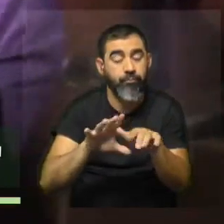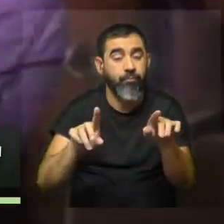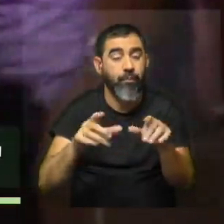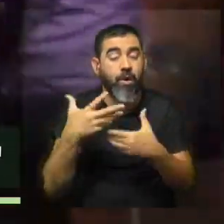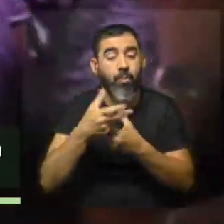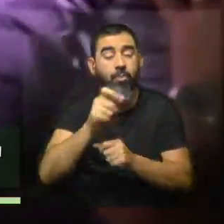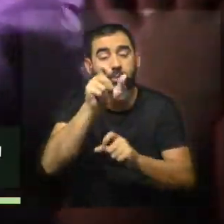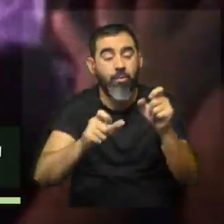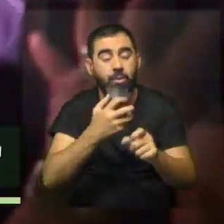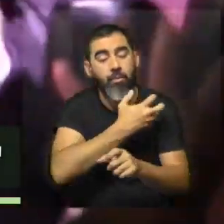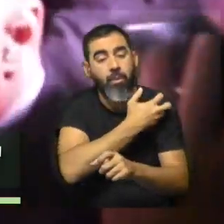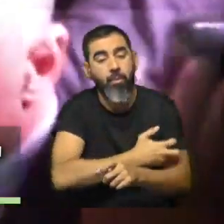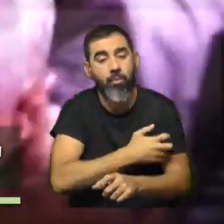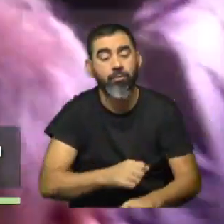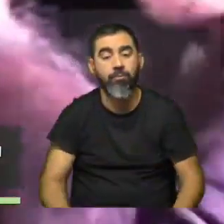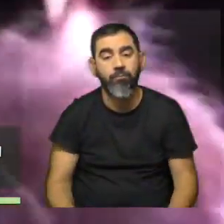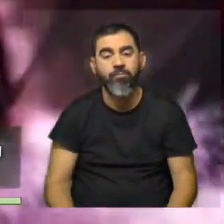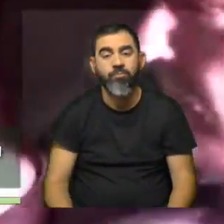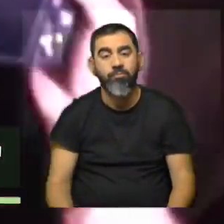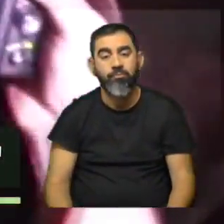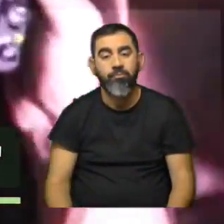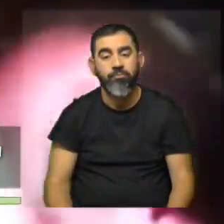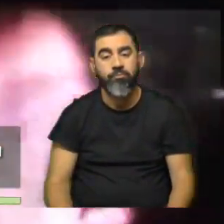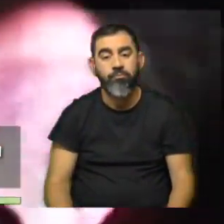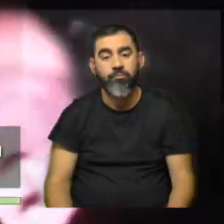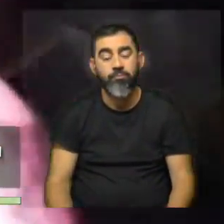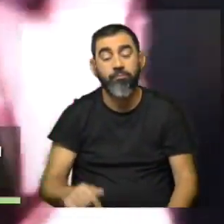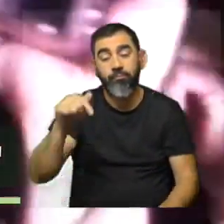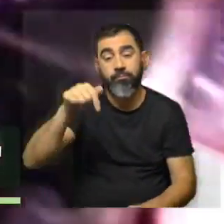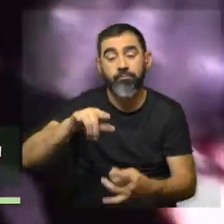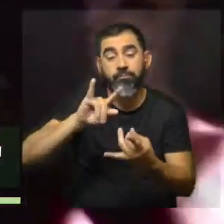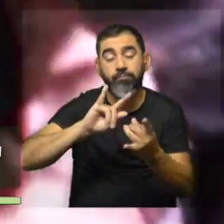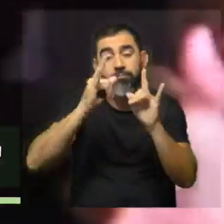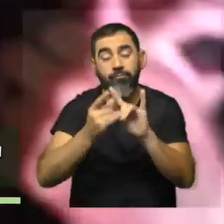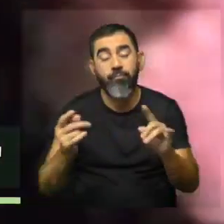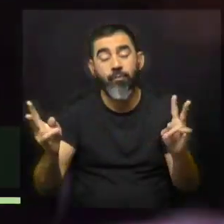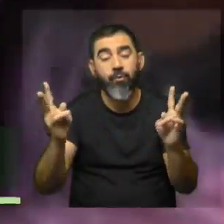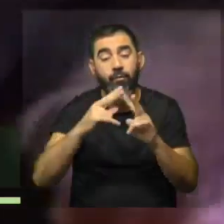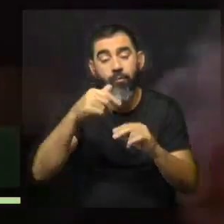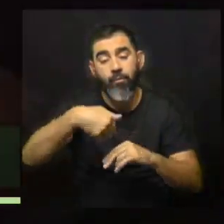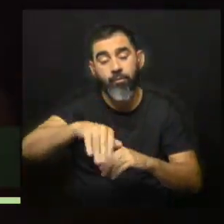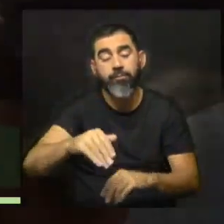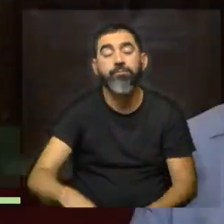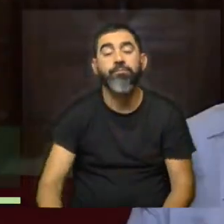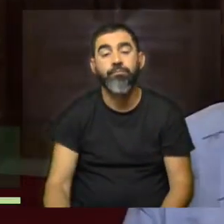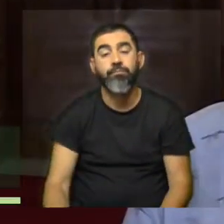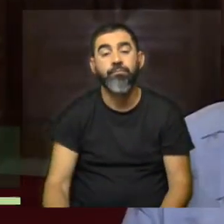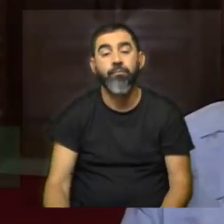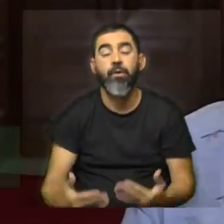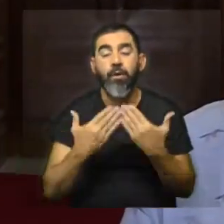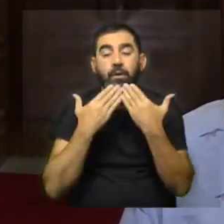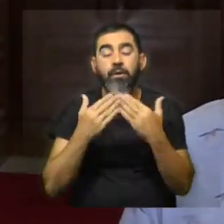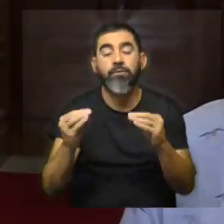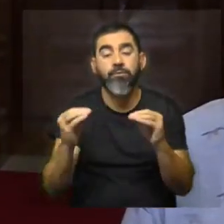tienen. No, gracias a ustedes. Bien, y desde aquí del Parlamento volvemos a Estudios Centrales con todos ustedes. Bien,